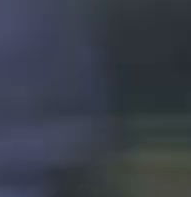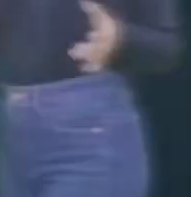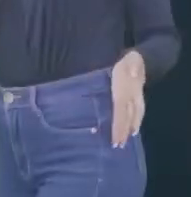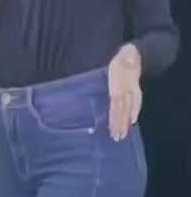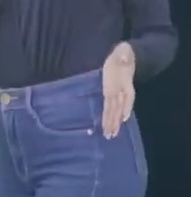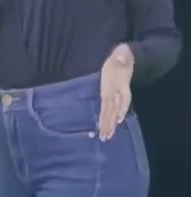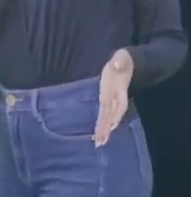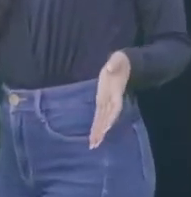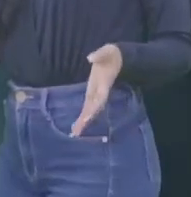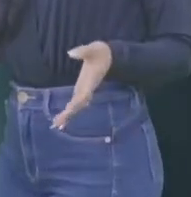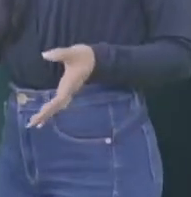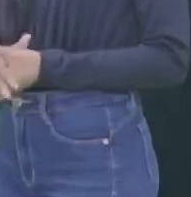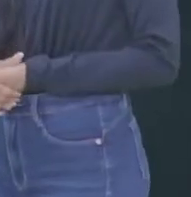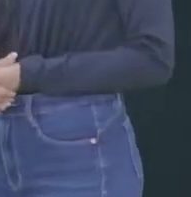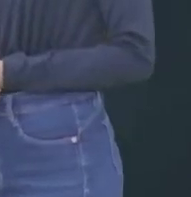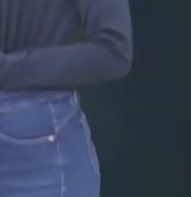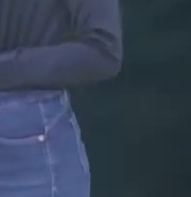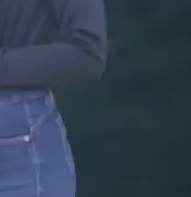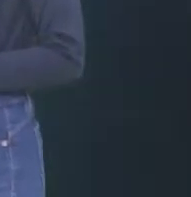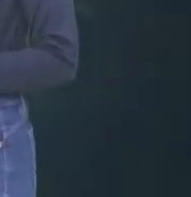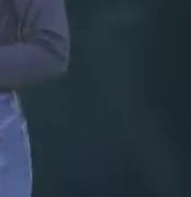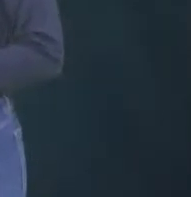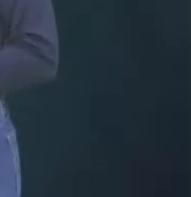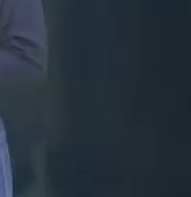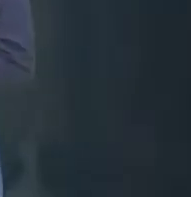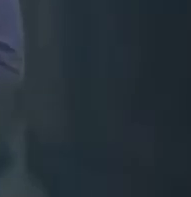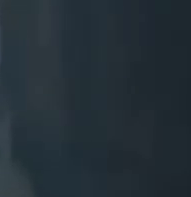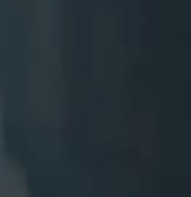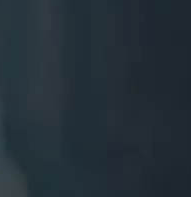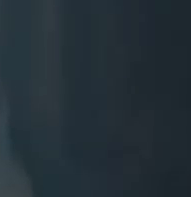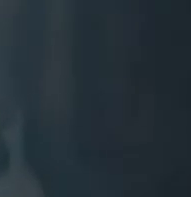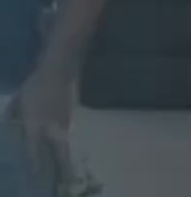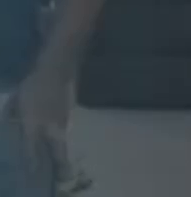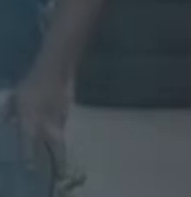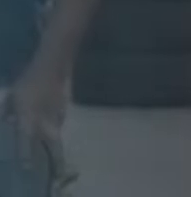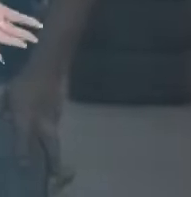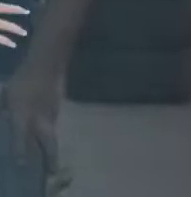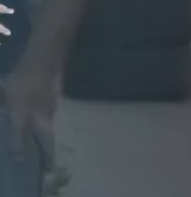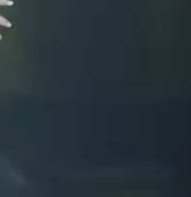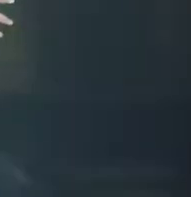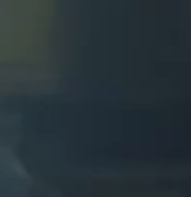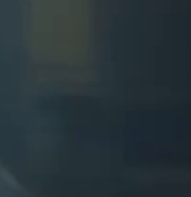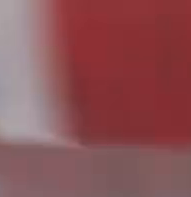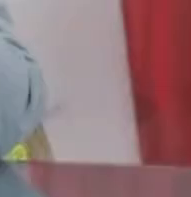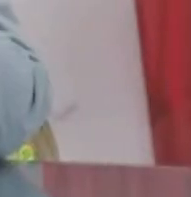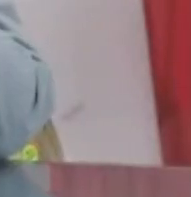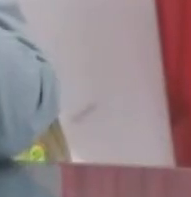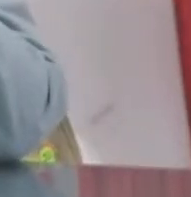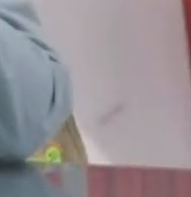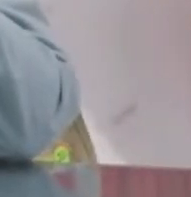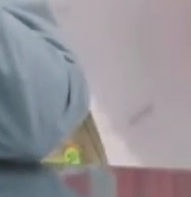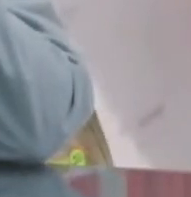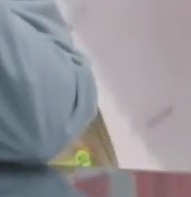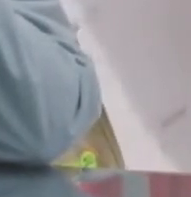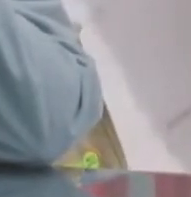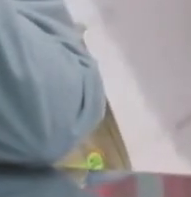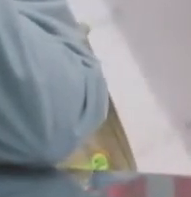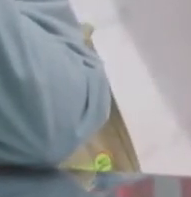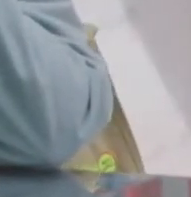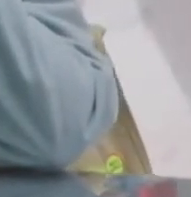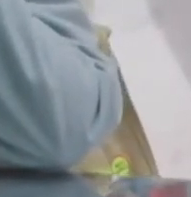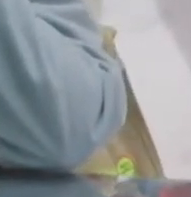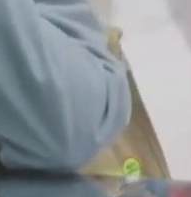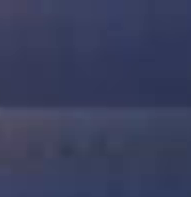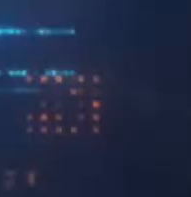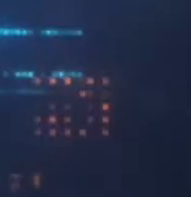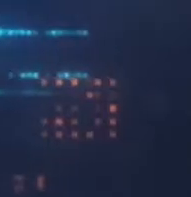impecable. Adquiere un paquete de internet y nuestro servicio de películas y series será completamente gratis. Contáctate con nuestras asesoras de